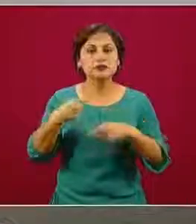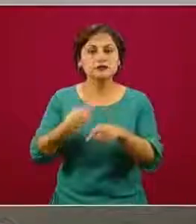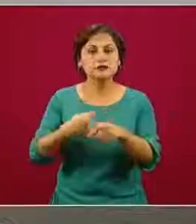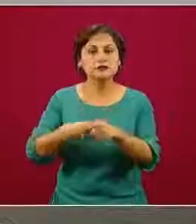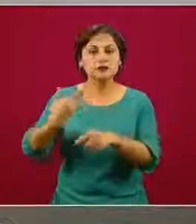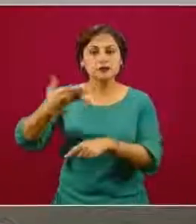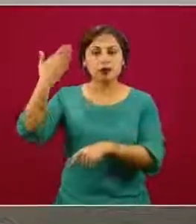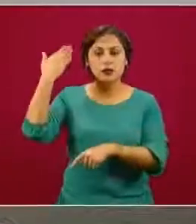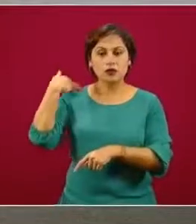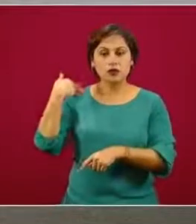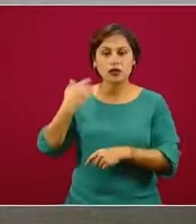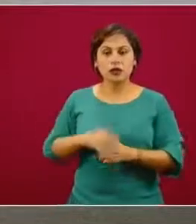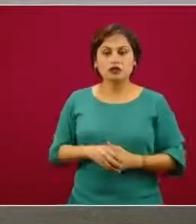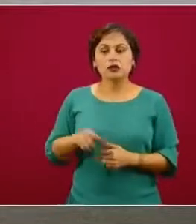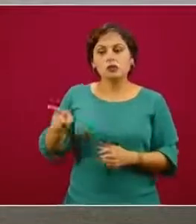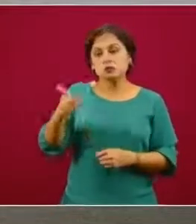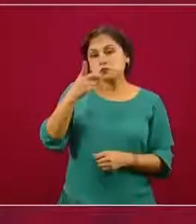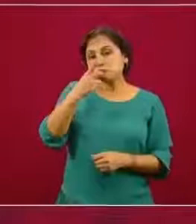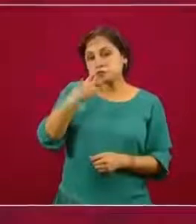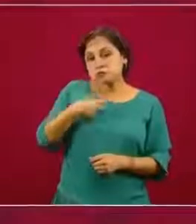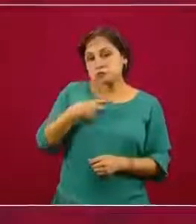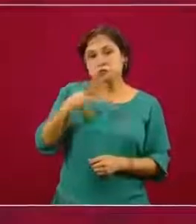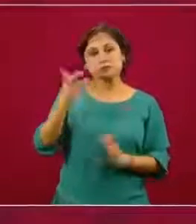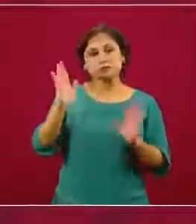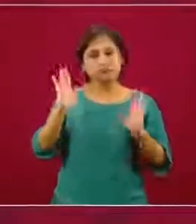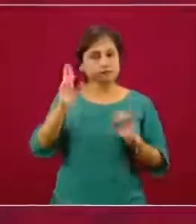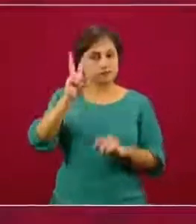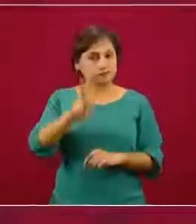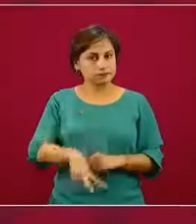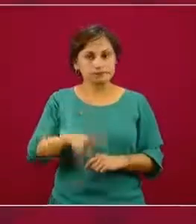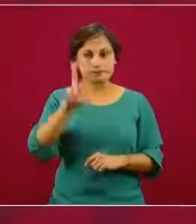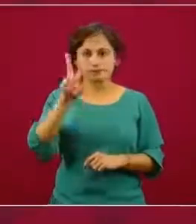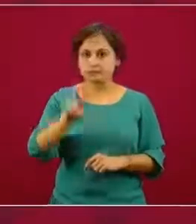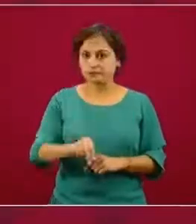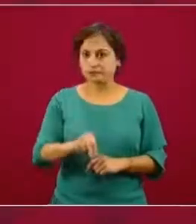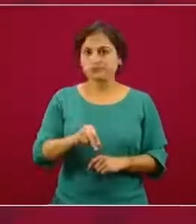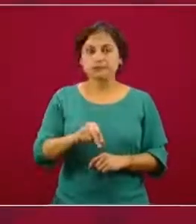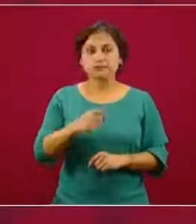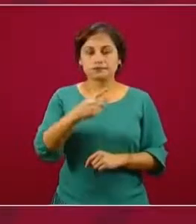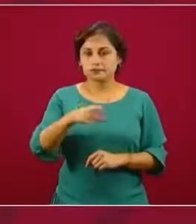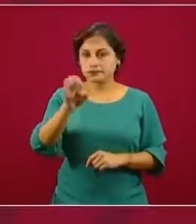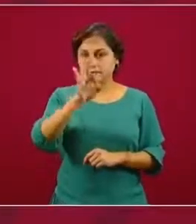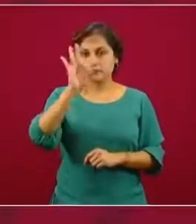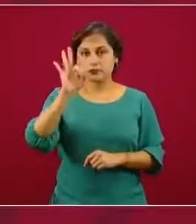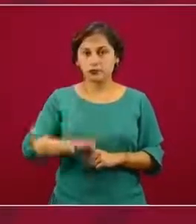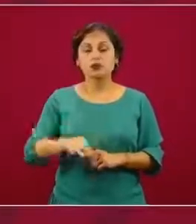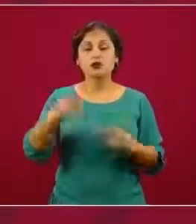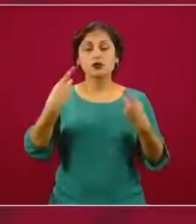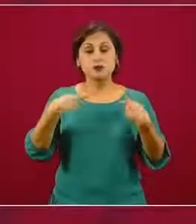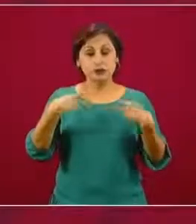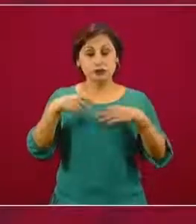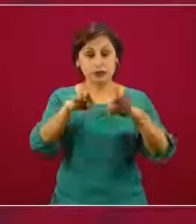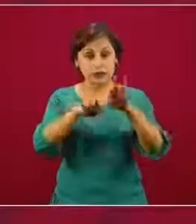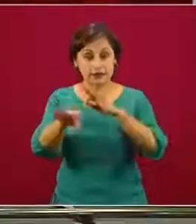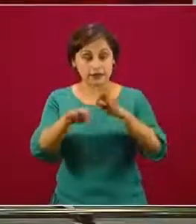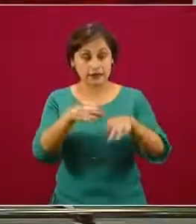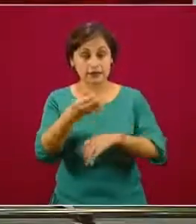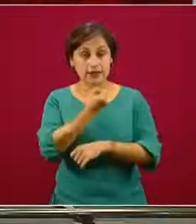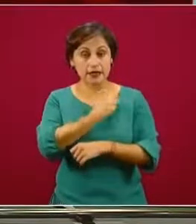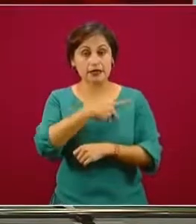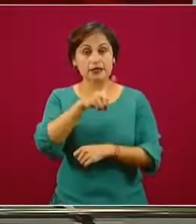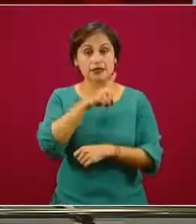Asume usted algo que no necesariamente es cierto. Estas personas, igual que las personas que no son profesionales de la salud,